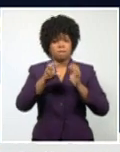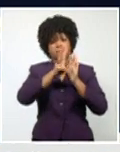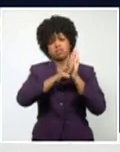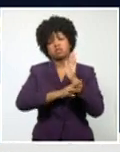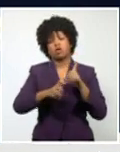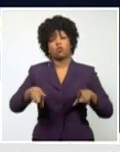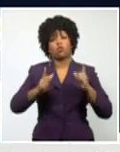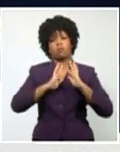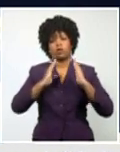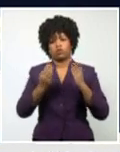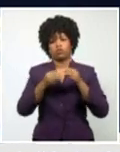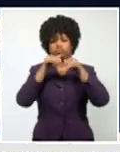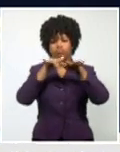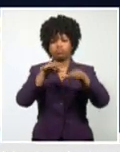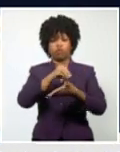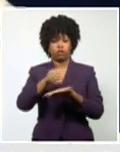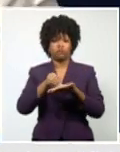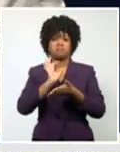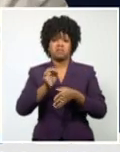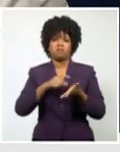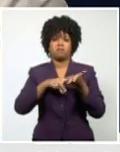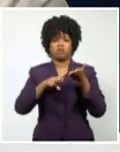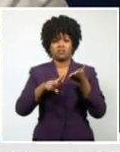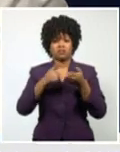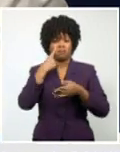de esta pandemia cuando se adoptan las medidas